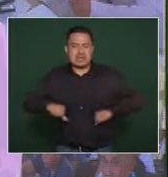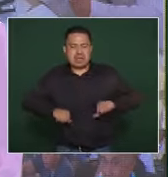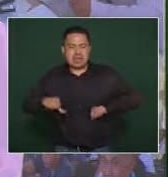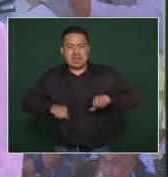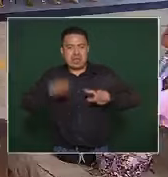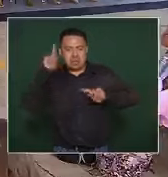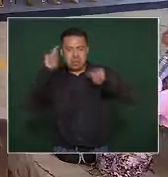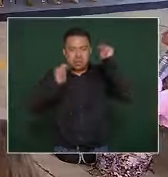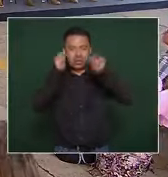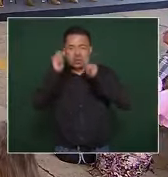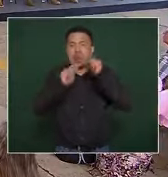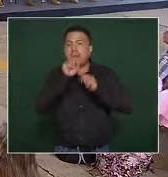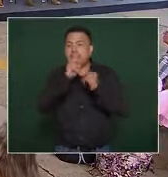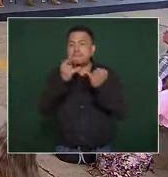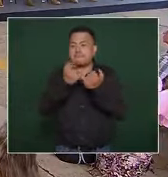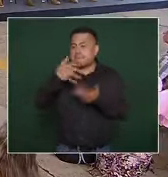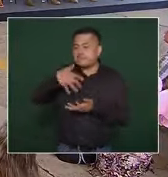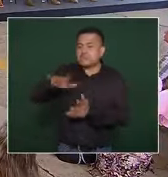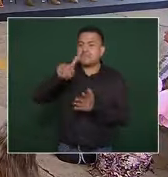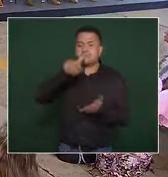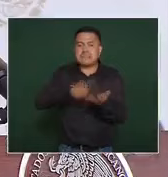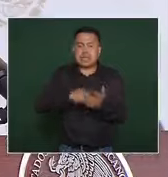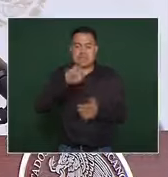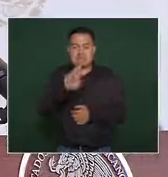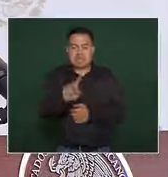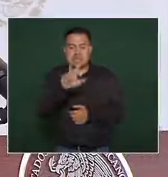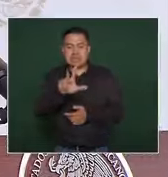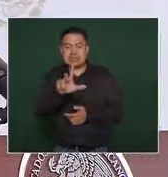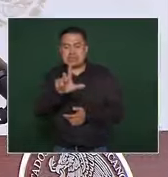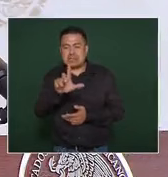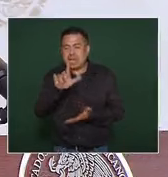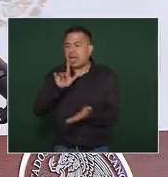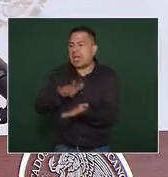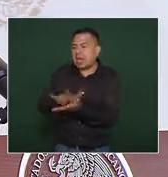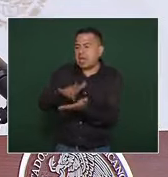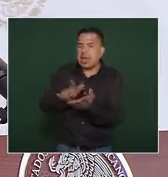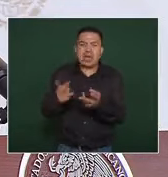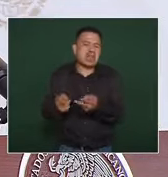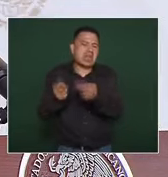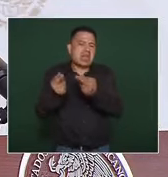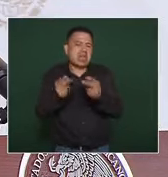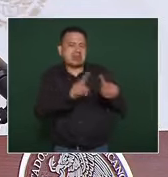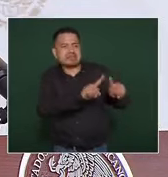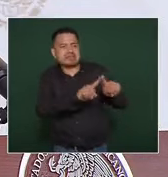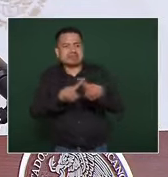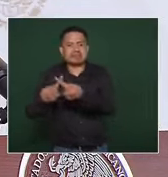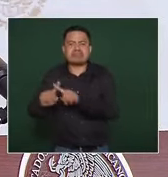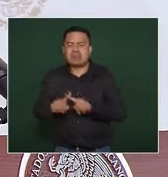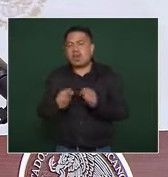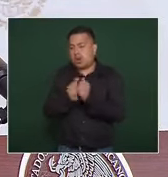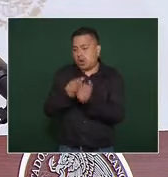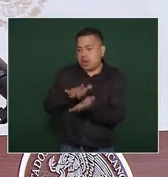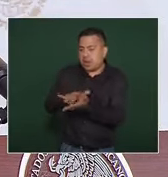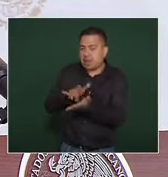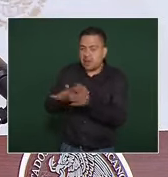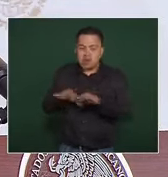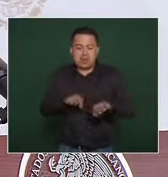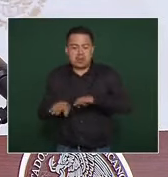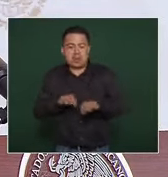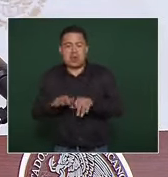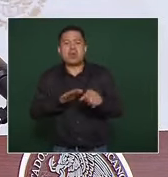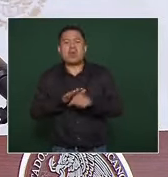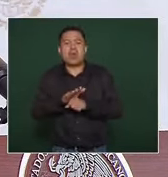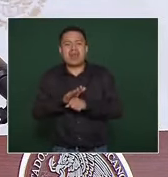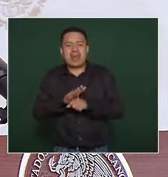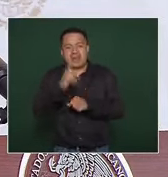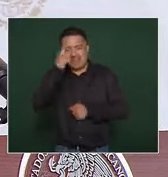turística. Y hemos entregado 1.037 apoyos a comercios diversos con el apoyo y el trabajo de la